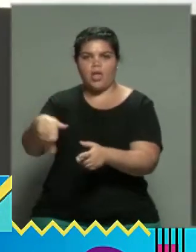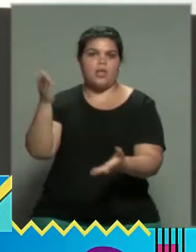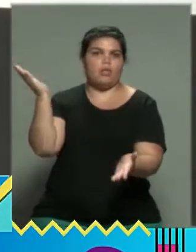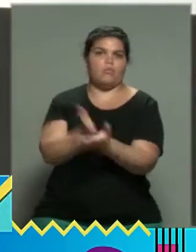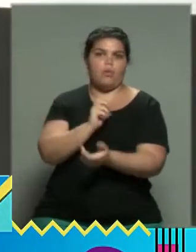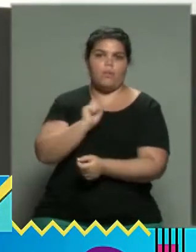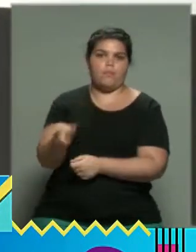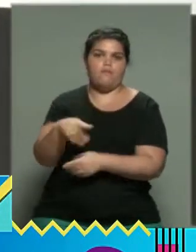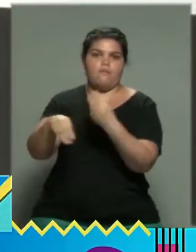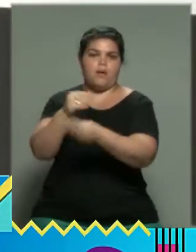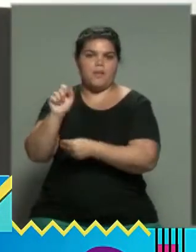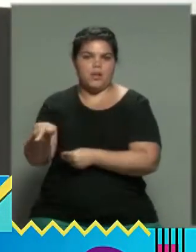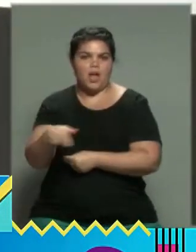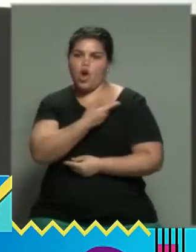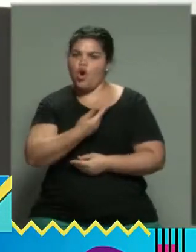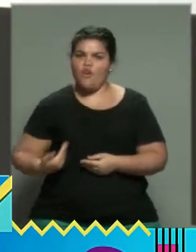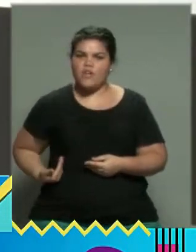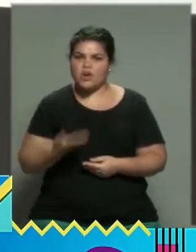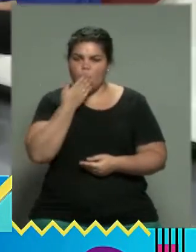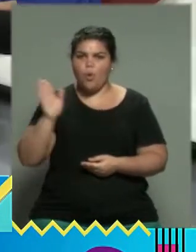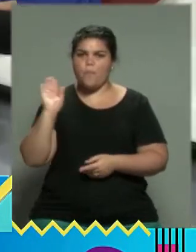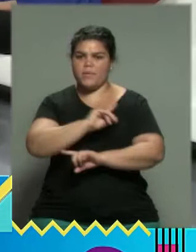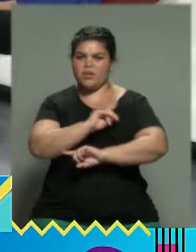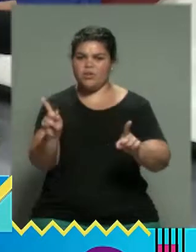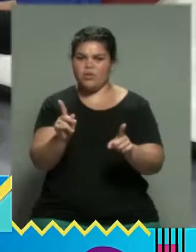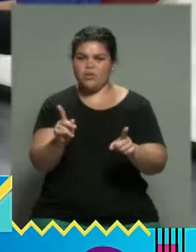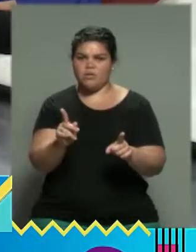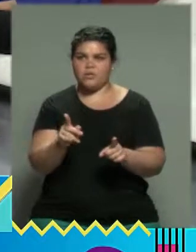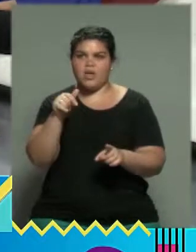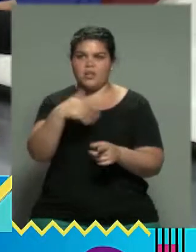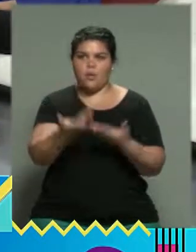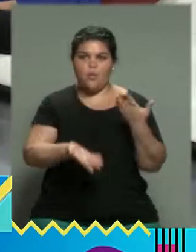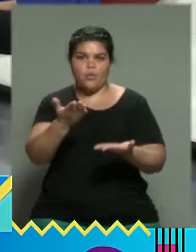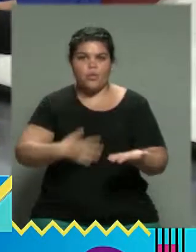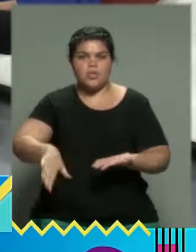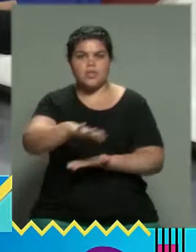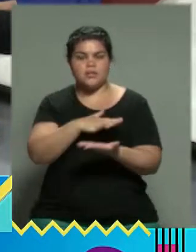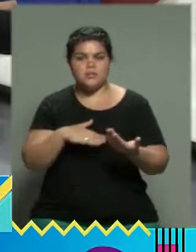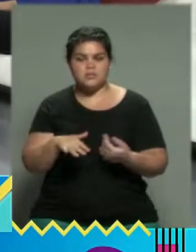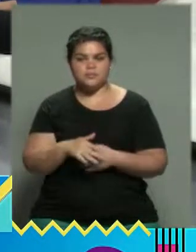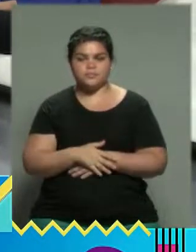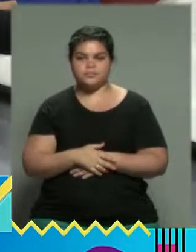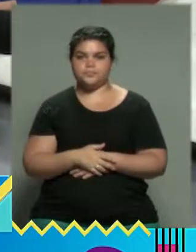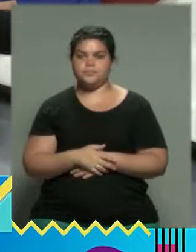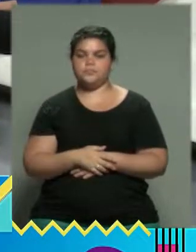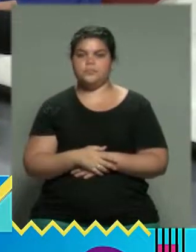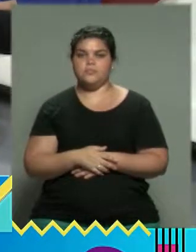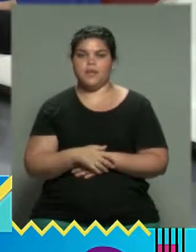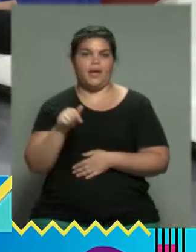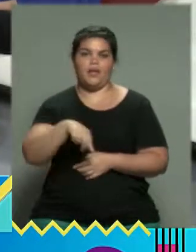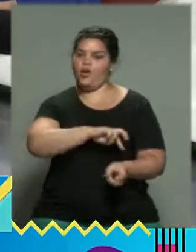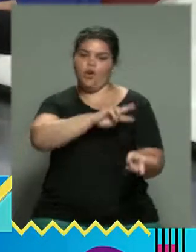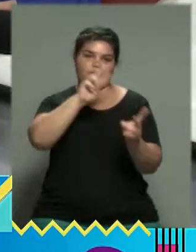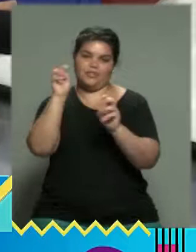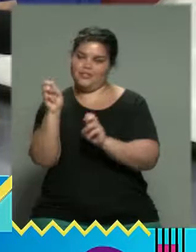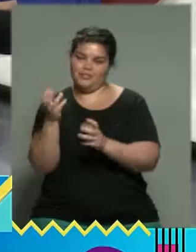Estado el que termina siendo el que vulnera ese derecho y no cumple justamente con esta justicia social. Bueno, ahí entramos en otra faceta que hasta ahora